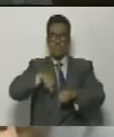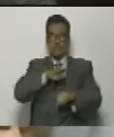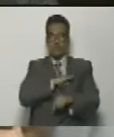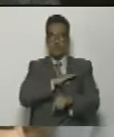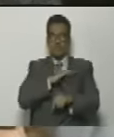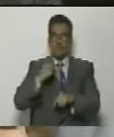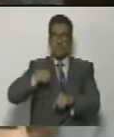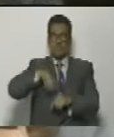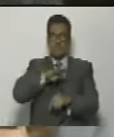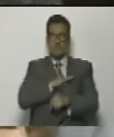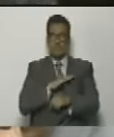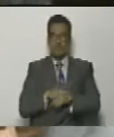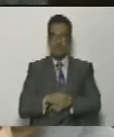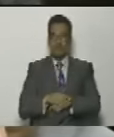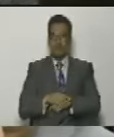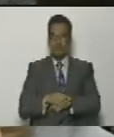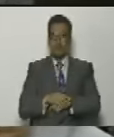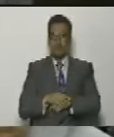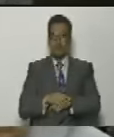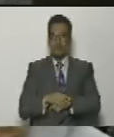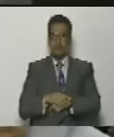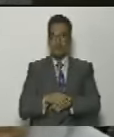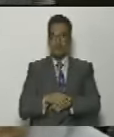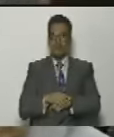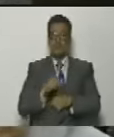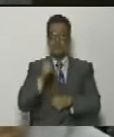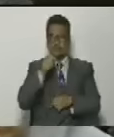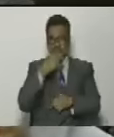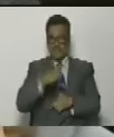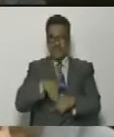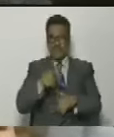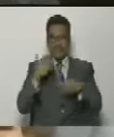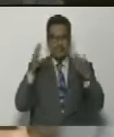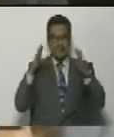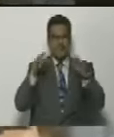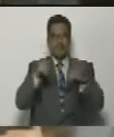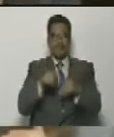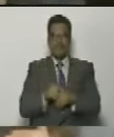sabemos quién va a ser nuestro. Pueden aplaudir.